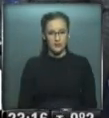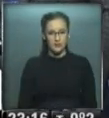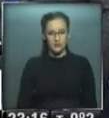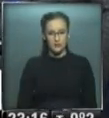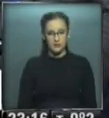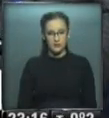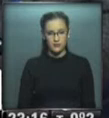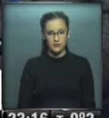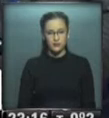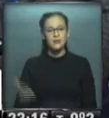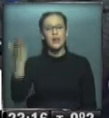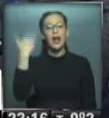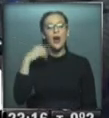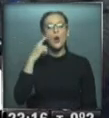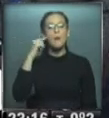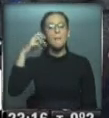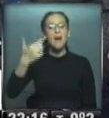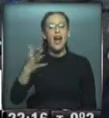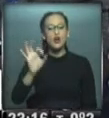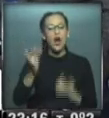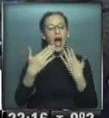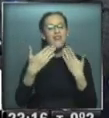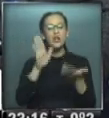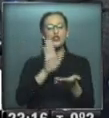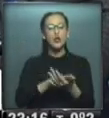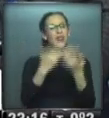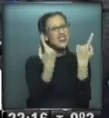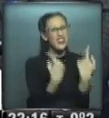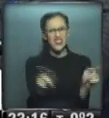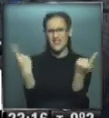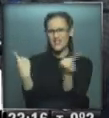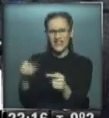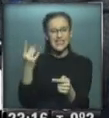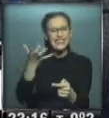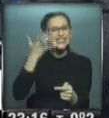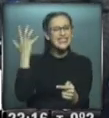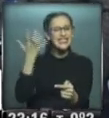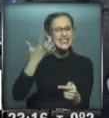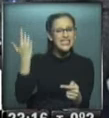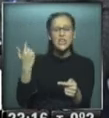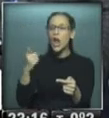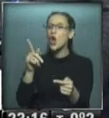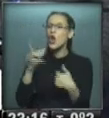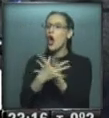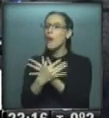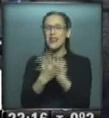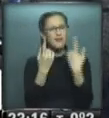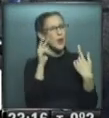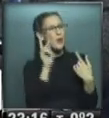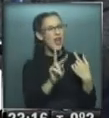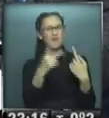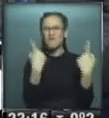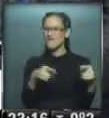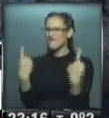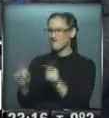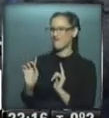Paco hablaba de la referencia de Tigre con respecto a Loma de Zamora y decía que el 50% de la ciudad